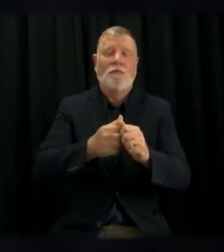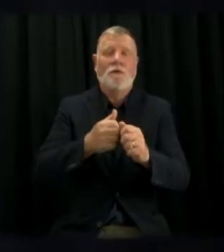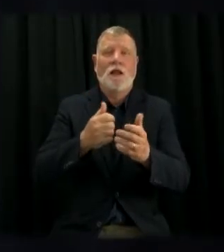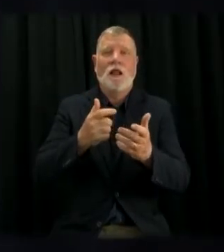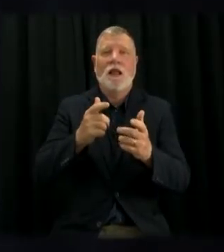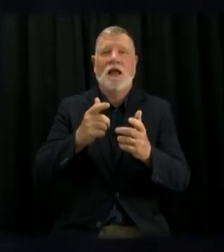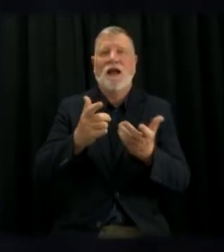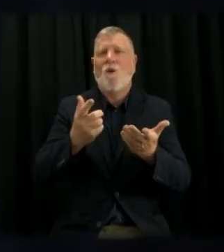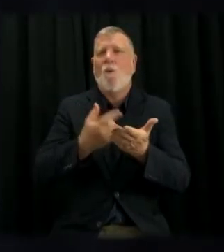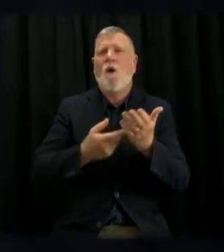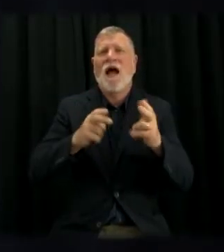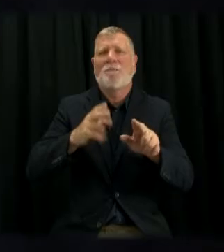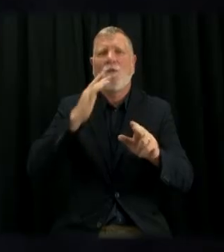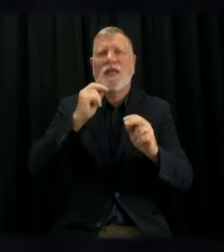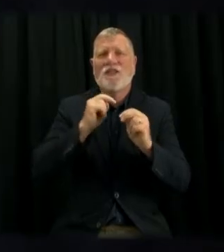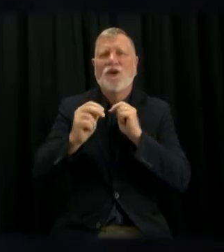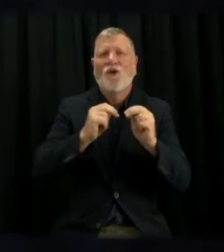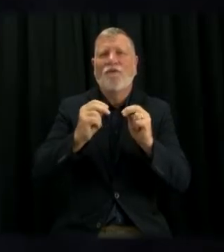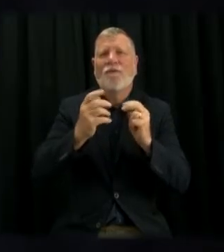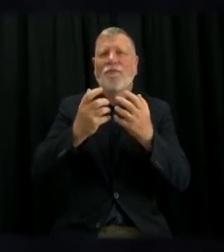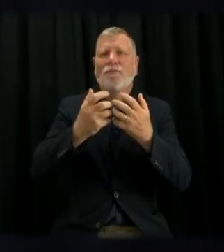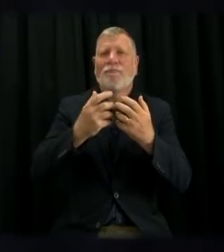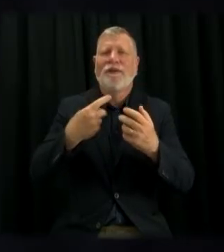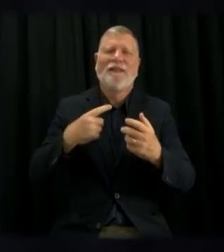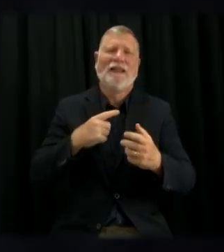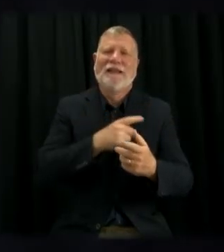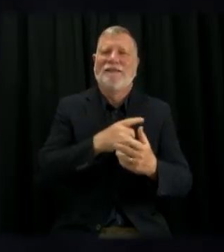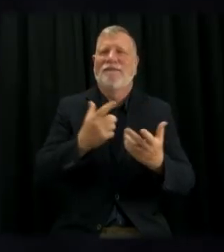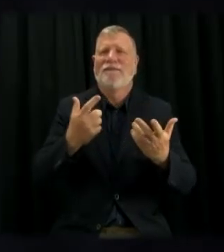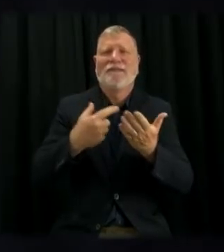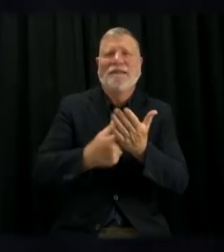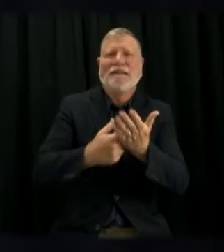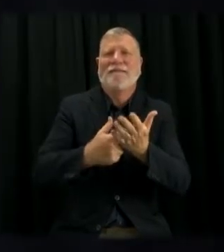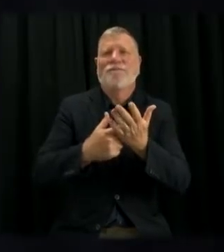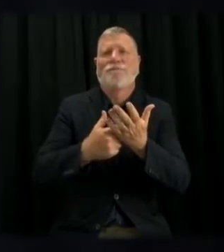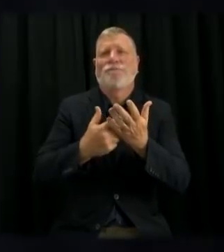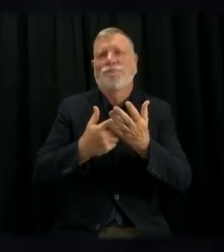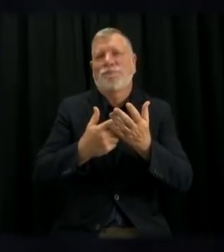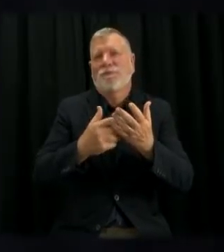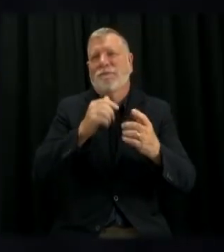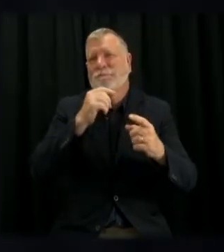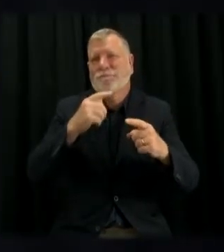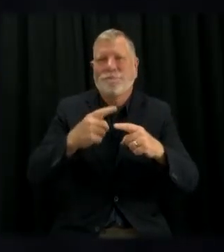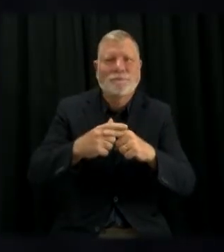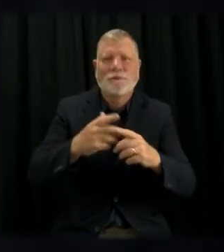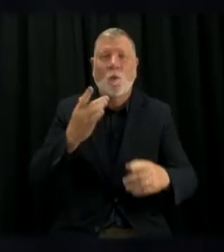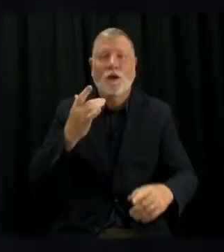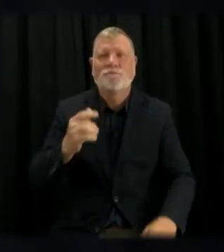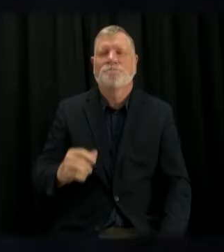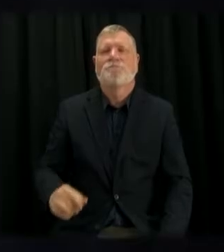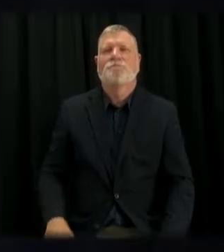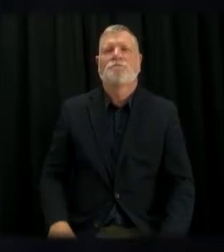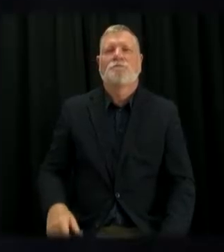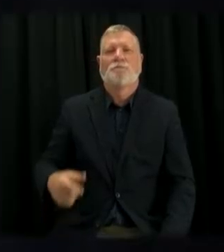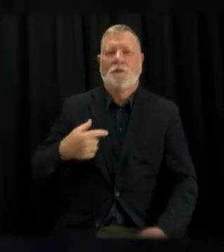un presupuesto que cumple con de la legislatura? ¿Qué pasó que las negociaciones se cayeron? El compromiso que se